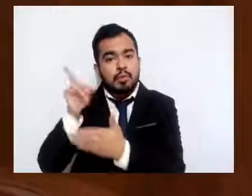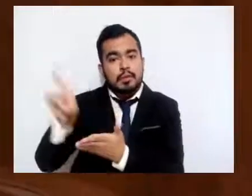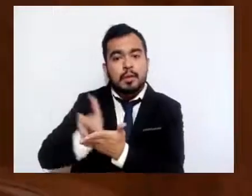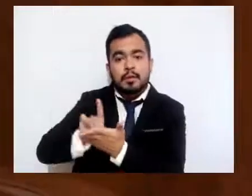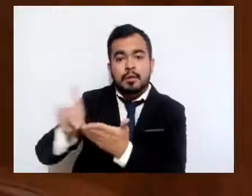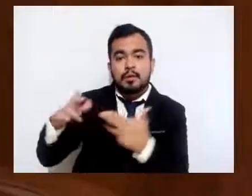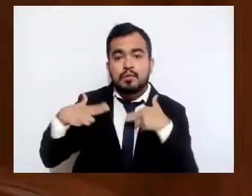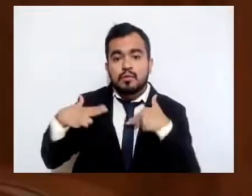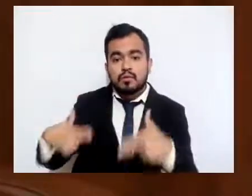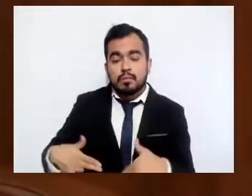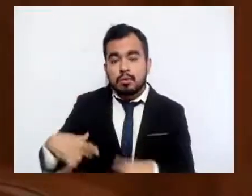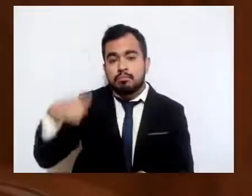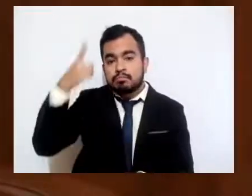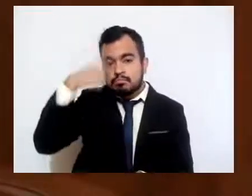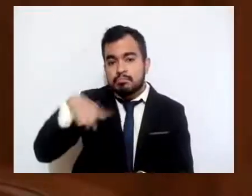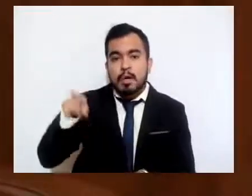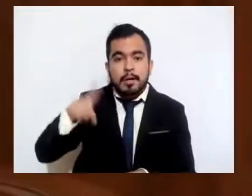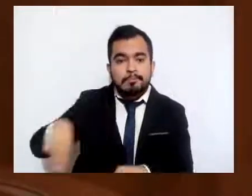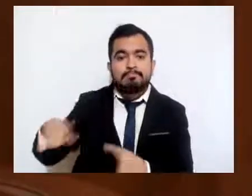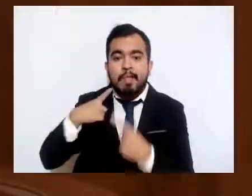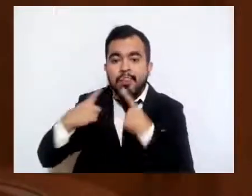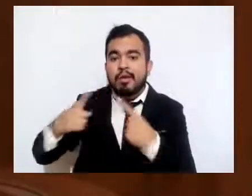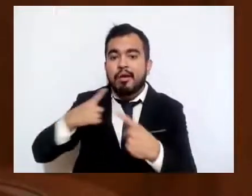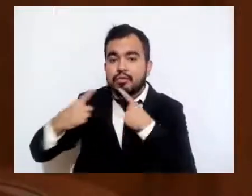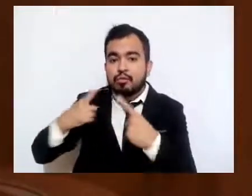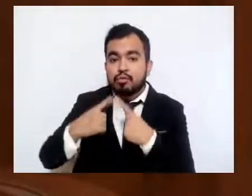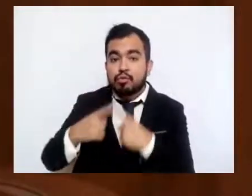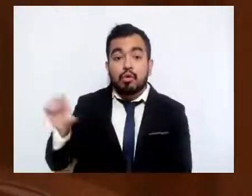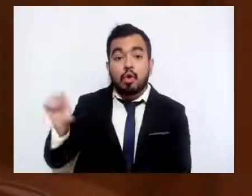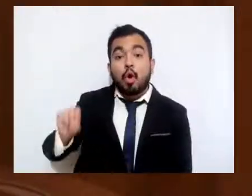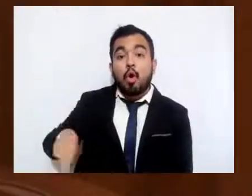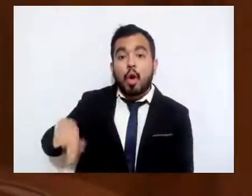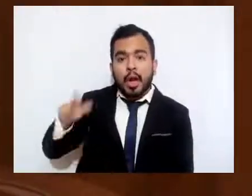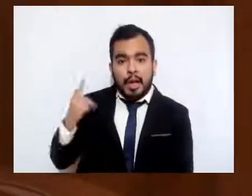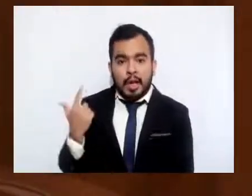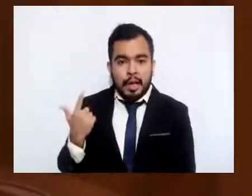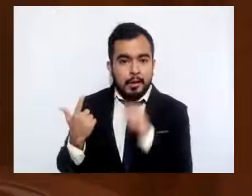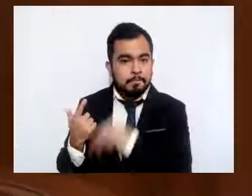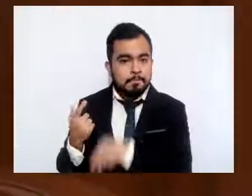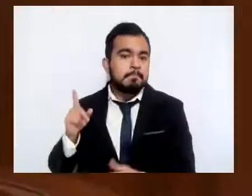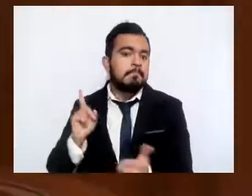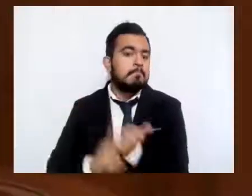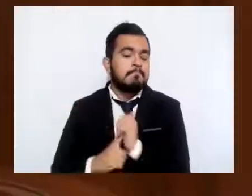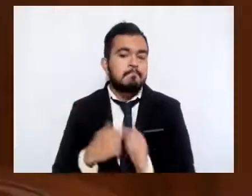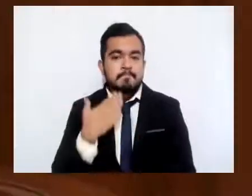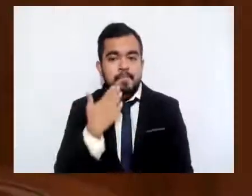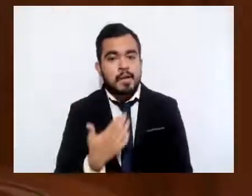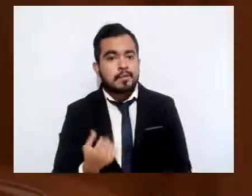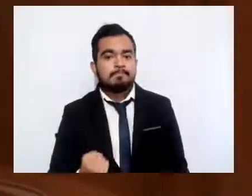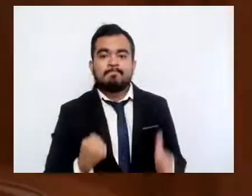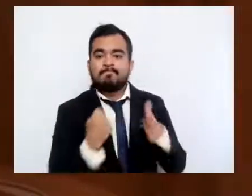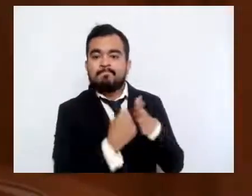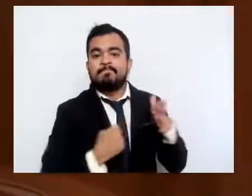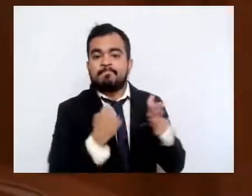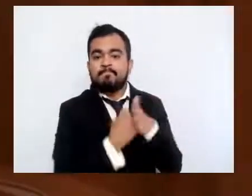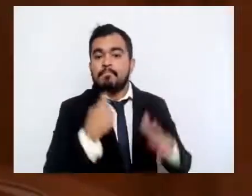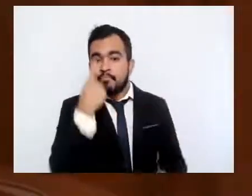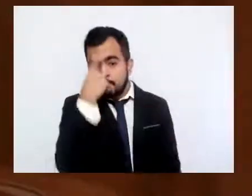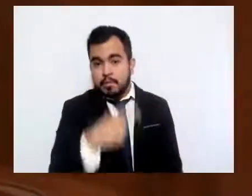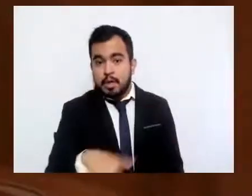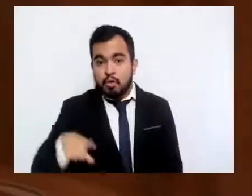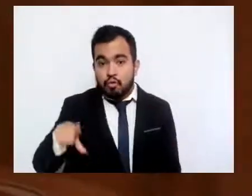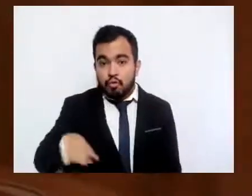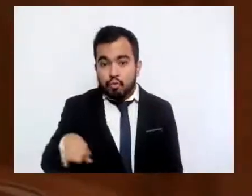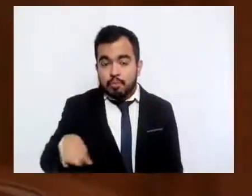se han convertido en actores con capacidad simultánea para presionar al gobierno y asistirlo en la política y